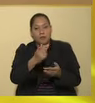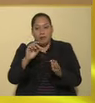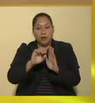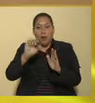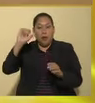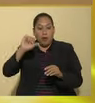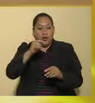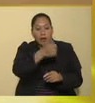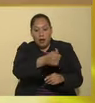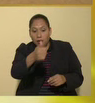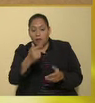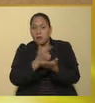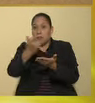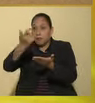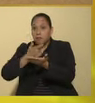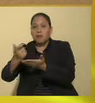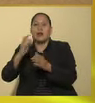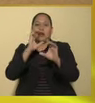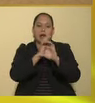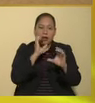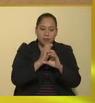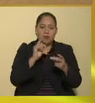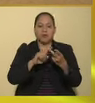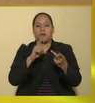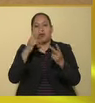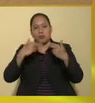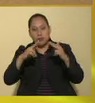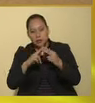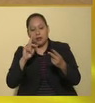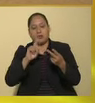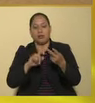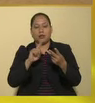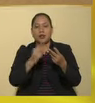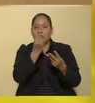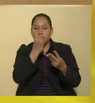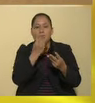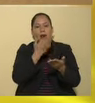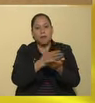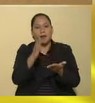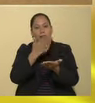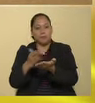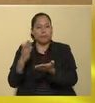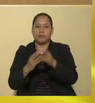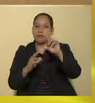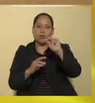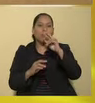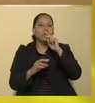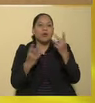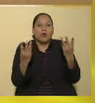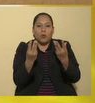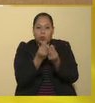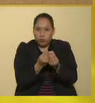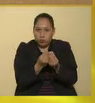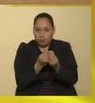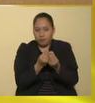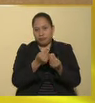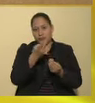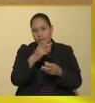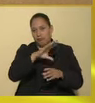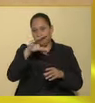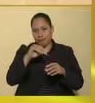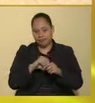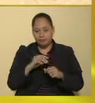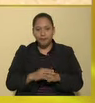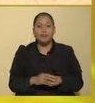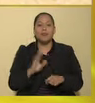forma individualizada. El transporte por un lado, el hospedaje por otro, la alimentación por otro. Entonces siempre es mucho mejor prever de esa forma.